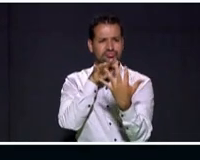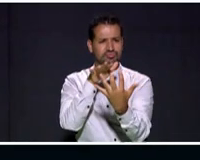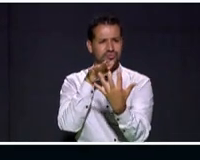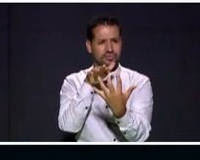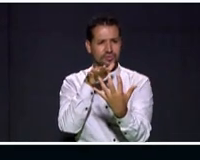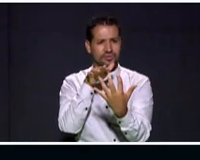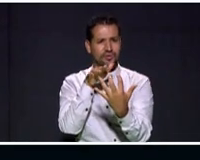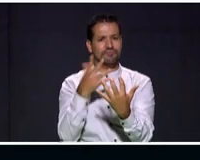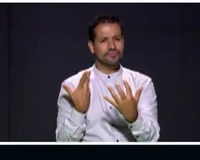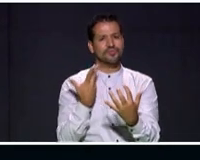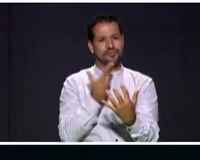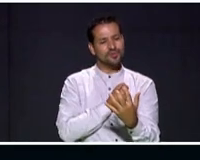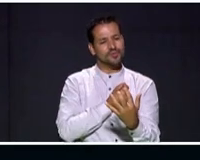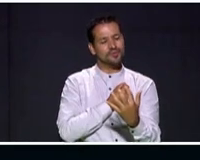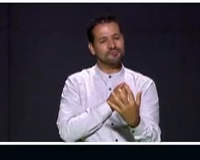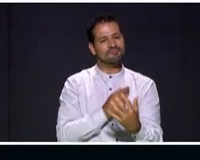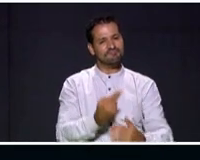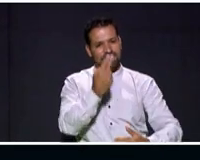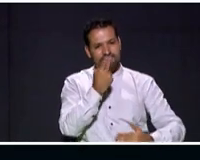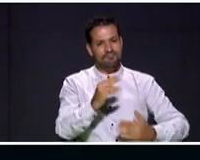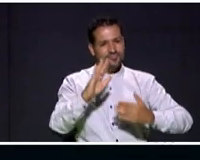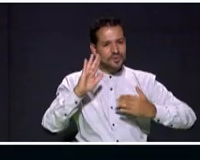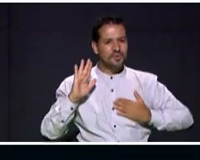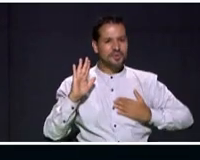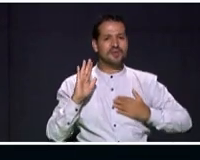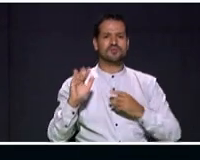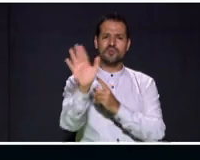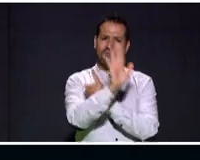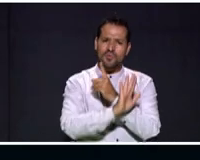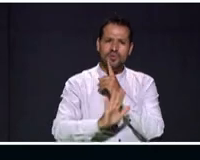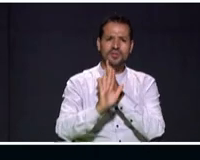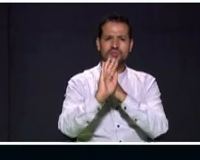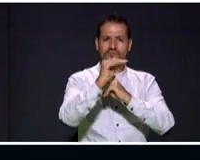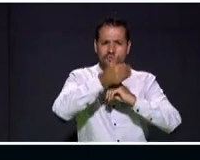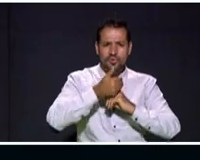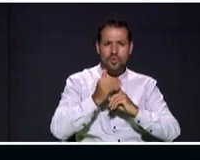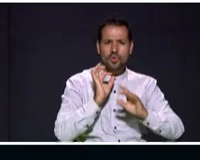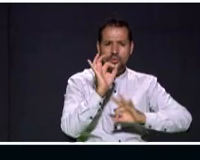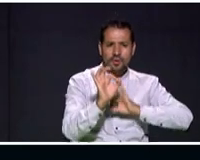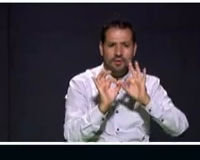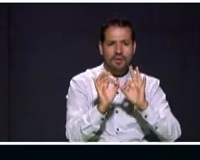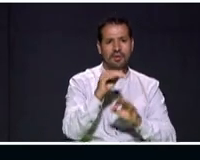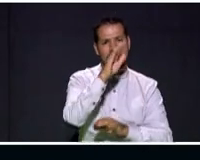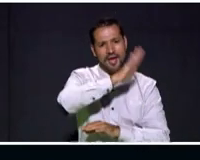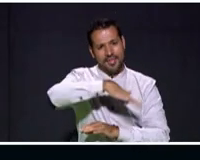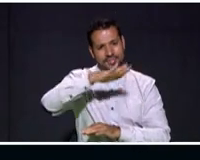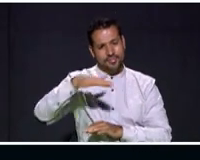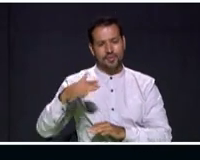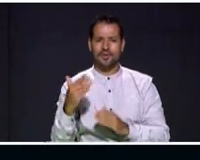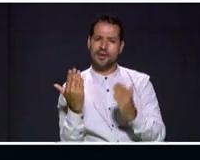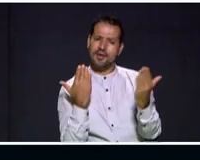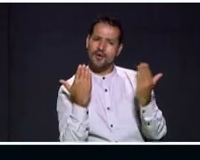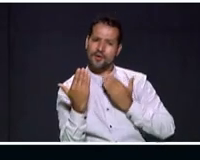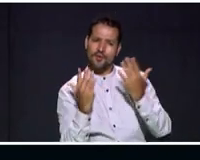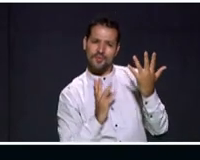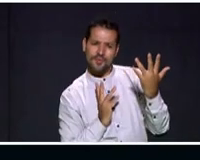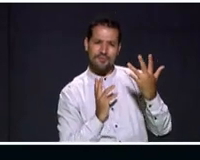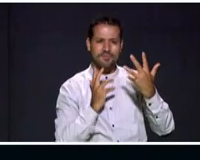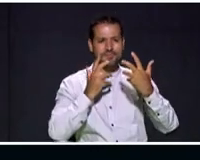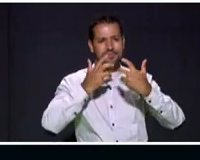blindar antioquia y la manera para blindar antioquia es un proceso de llenar de confianza a nuestra fuerza